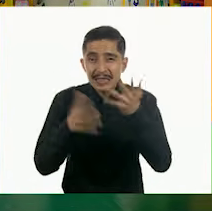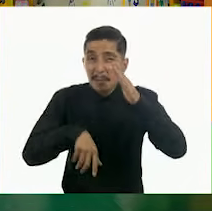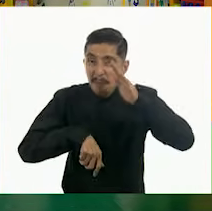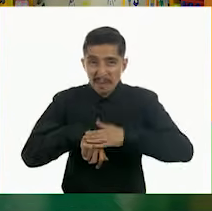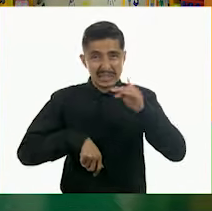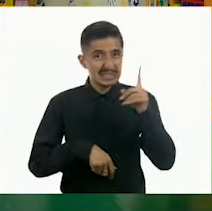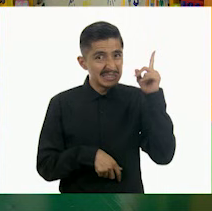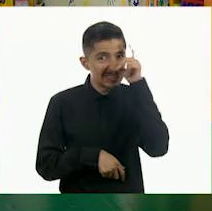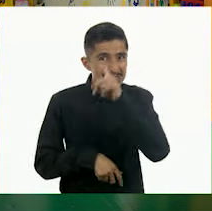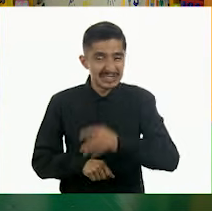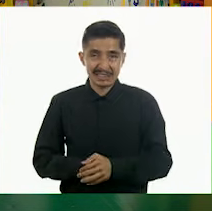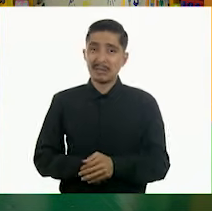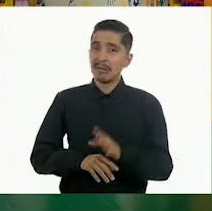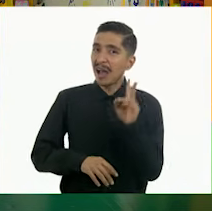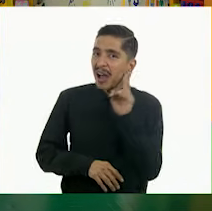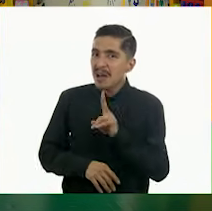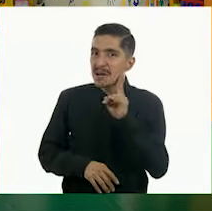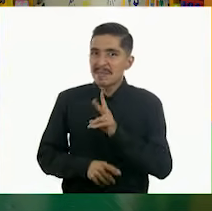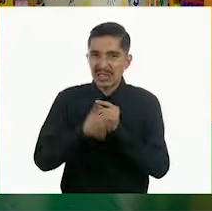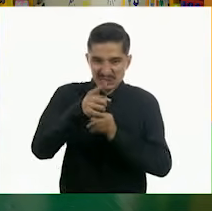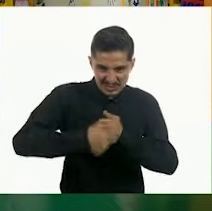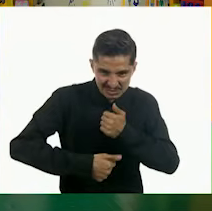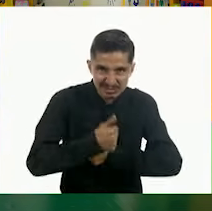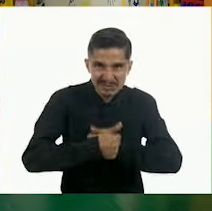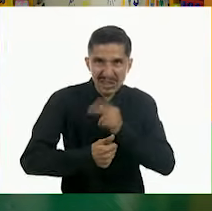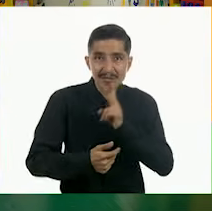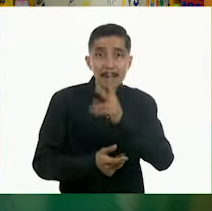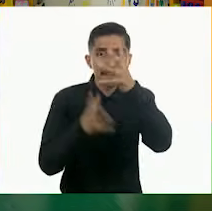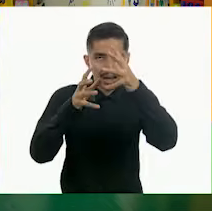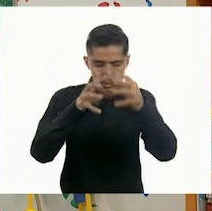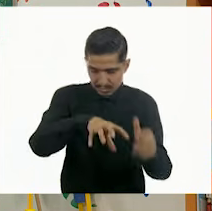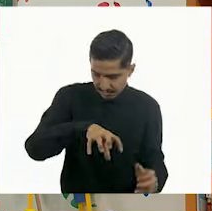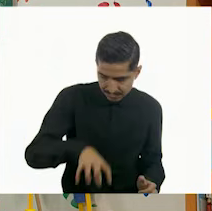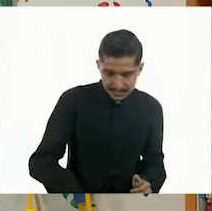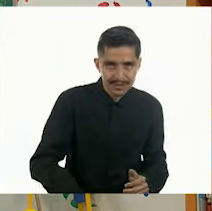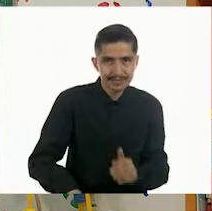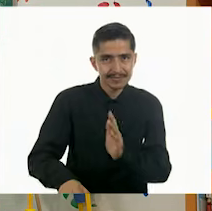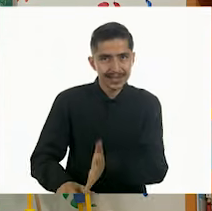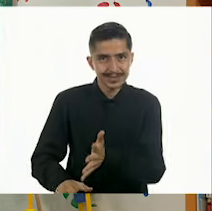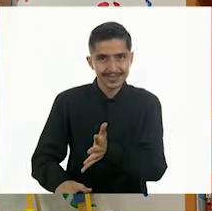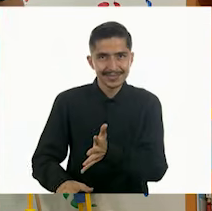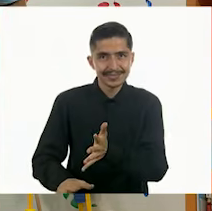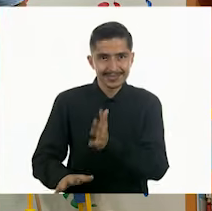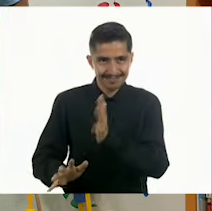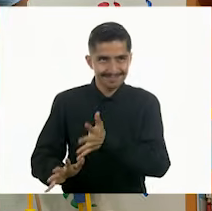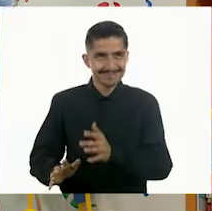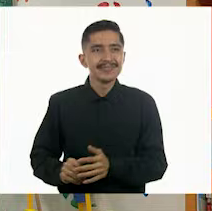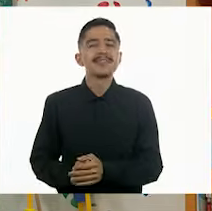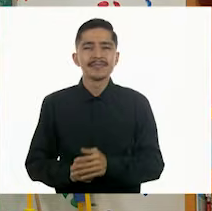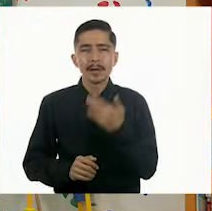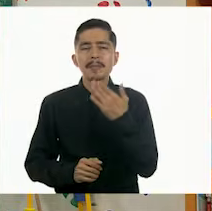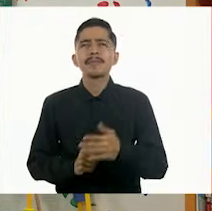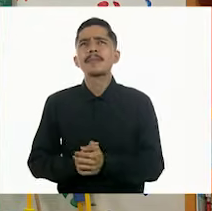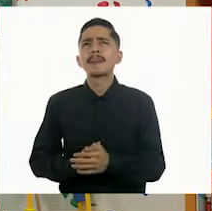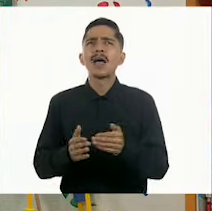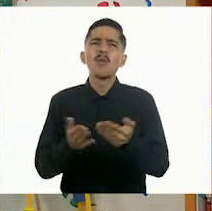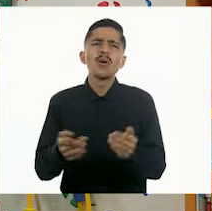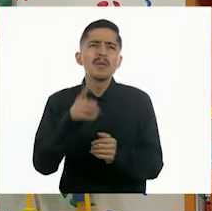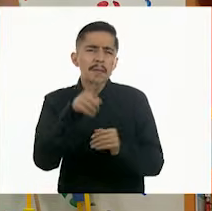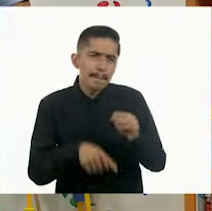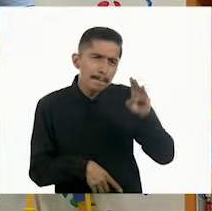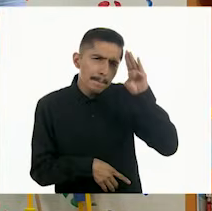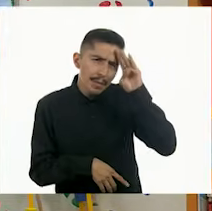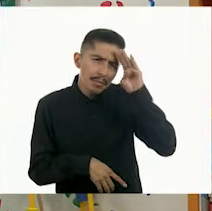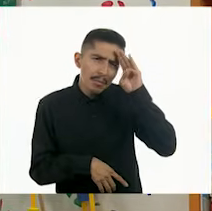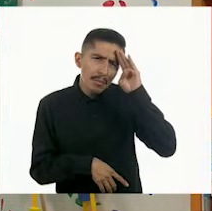más difícil. El reto va a consistir primero en dejar nuestro balón aquí en el piso. Muy bien. Vamos a pensar en